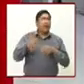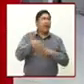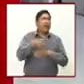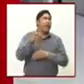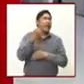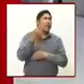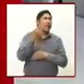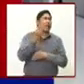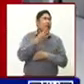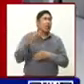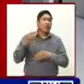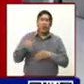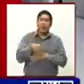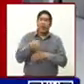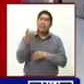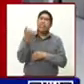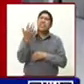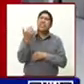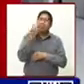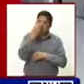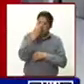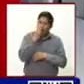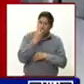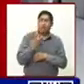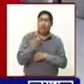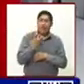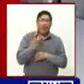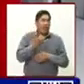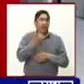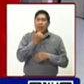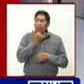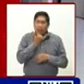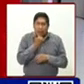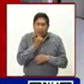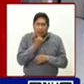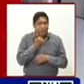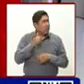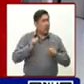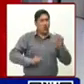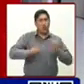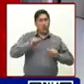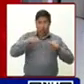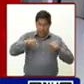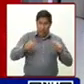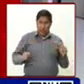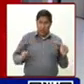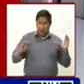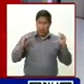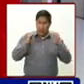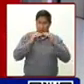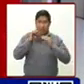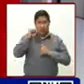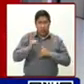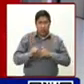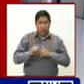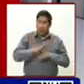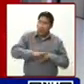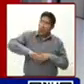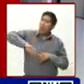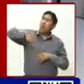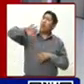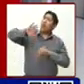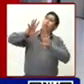14 y 15 del sector de obrajes a ver esto quiero que me cuentes algo porque había una duda porque los vecinos decían se ha caído el muro